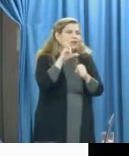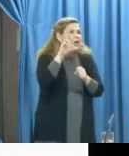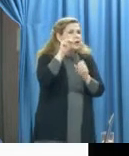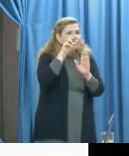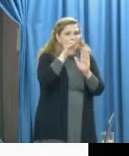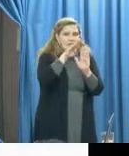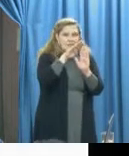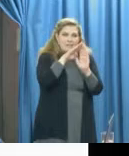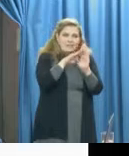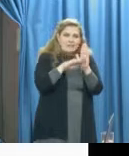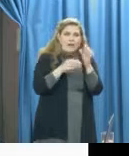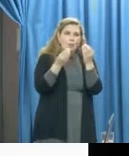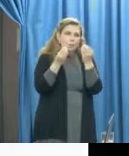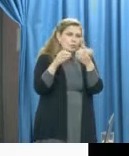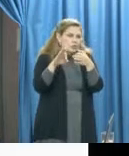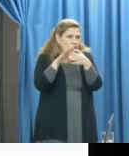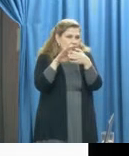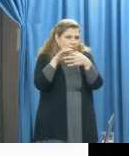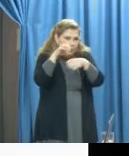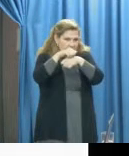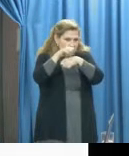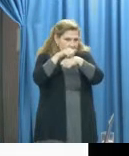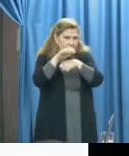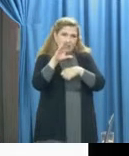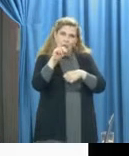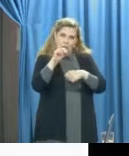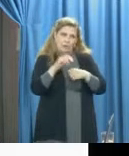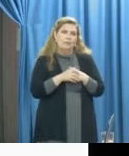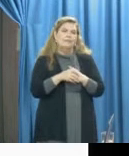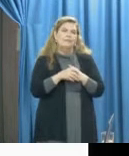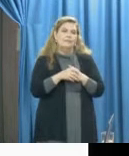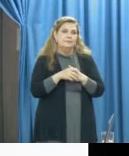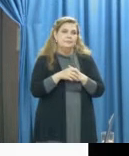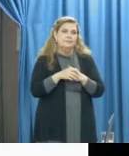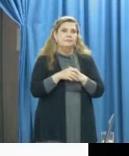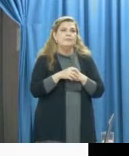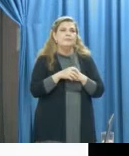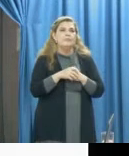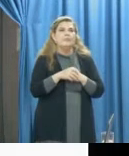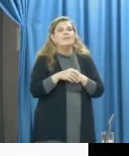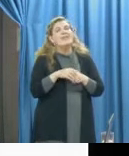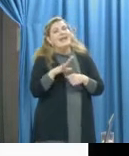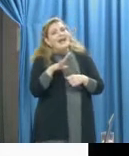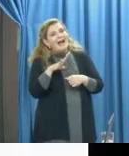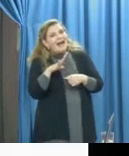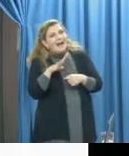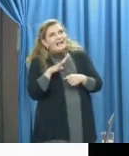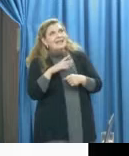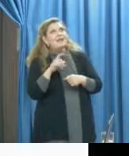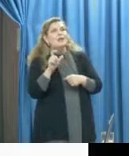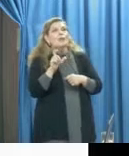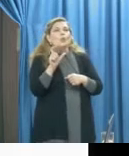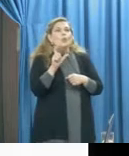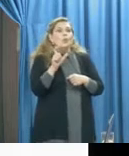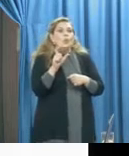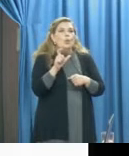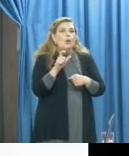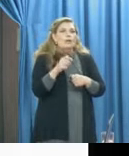frecuente, pero sí en patologías importantes de la audición, como es susceptibilidad a aminoglucósidos, como